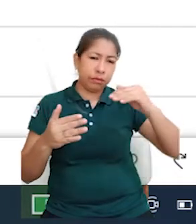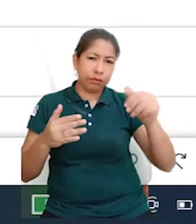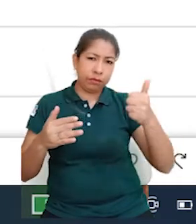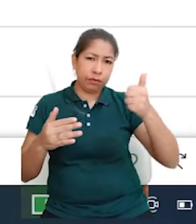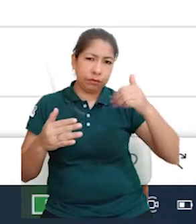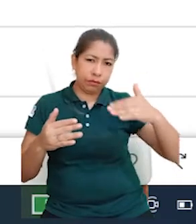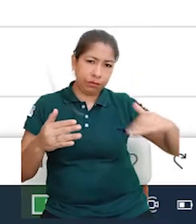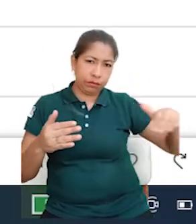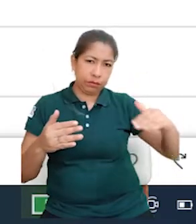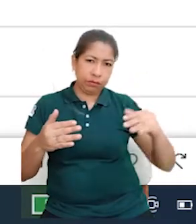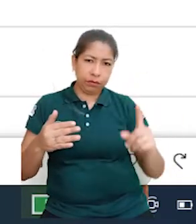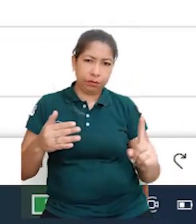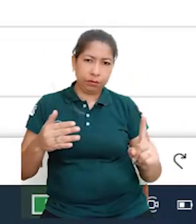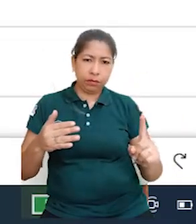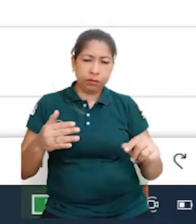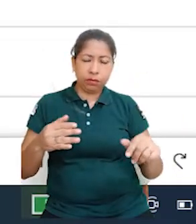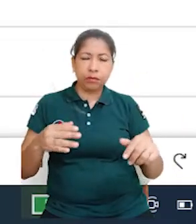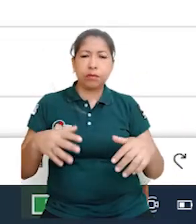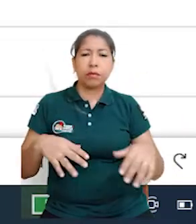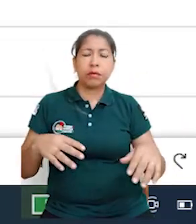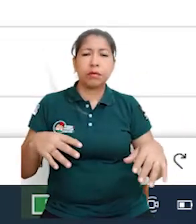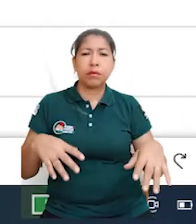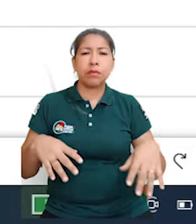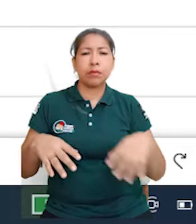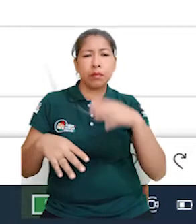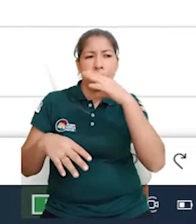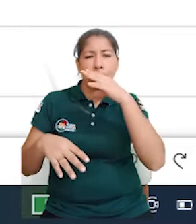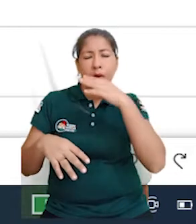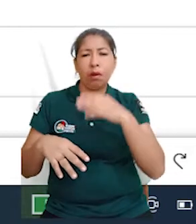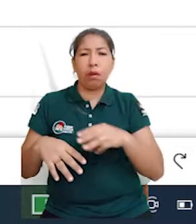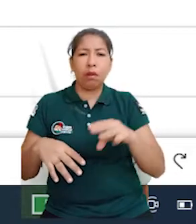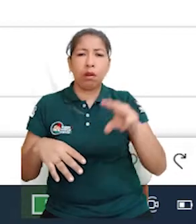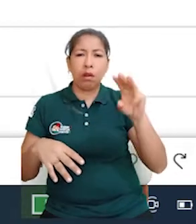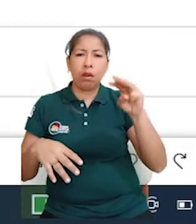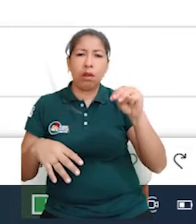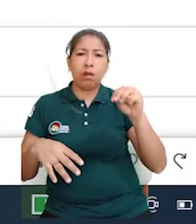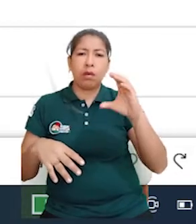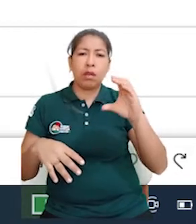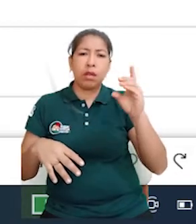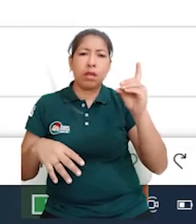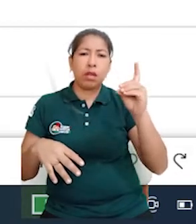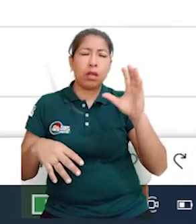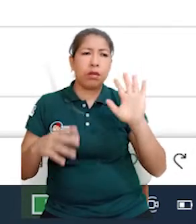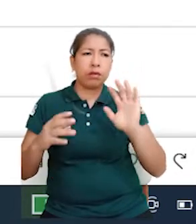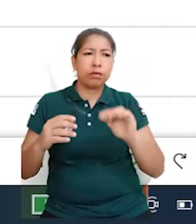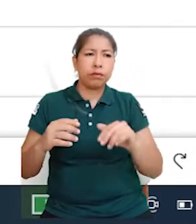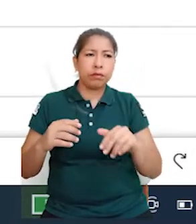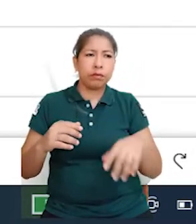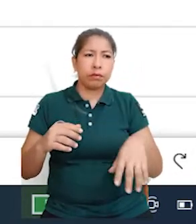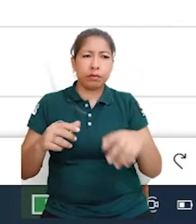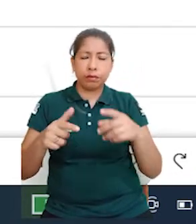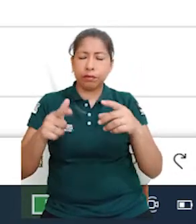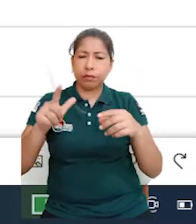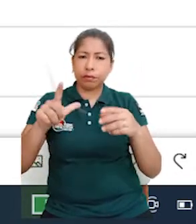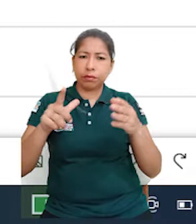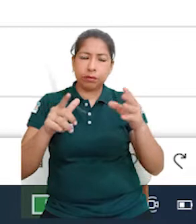10 sacamos el común de toda la ecuación, que sería 2x. Vamos dividiendo y multiplicando. 2x dividido